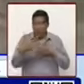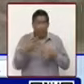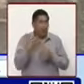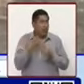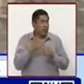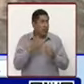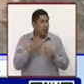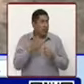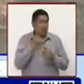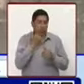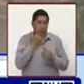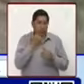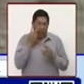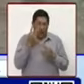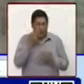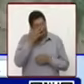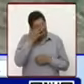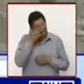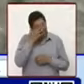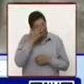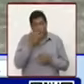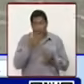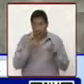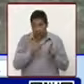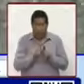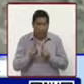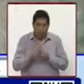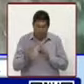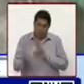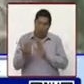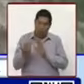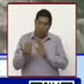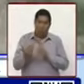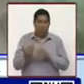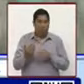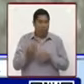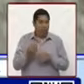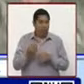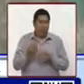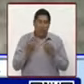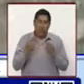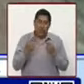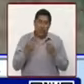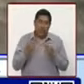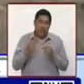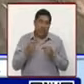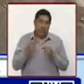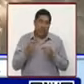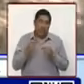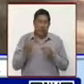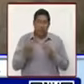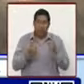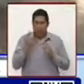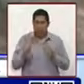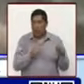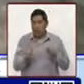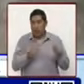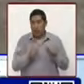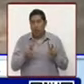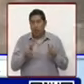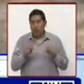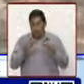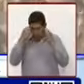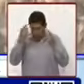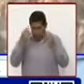protegida, vemos que también, ¿no es cierto?, por las noticias han estado interviniendo con una otra actividad que no sea